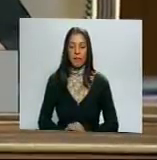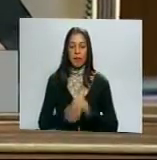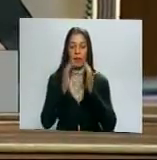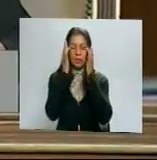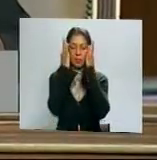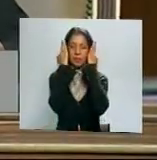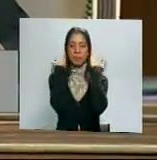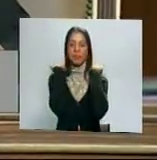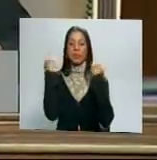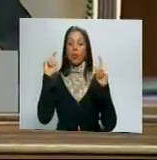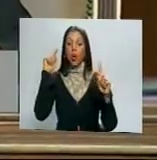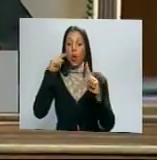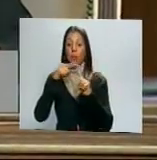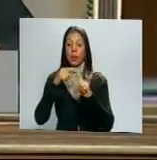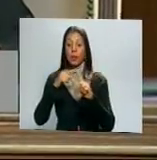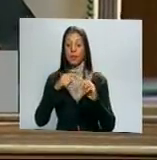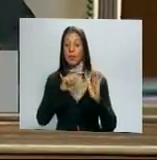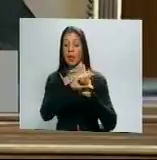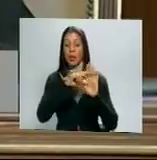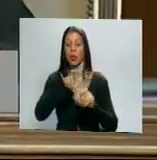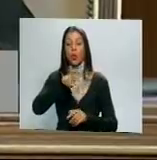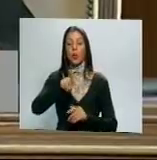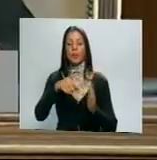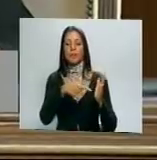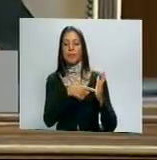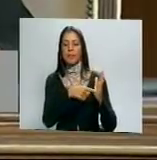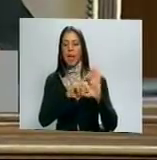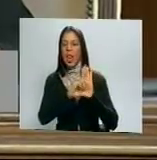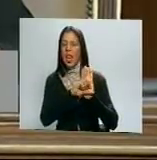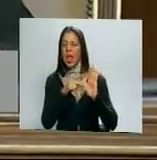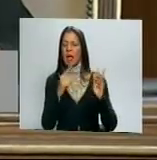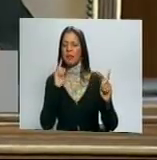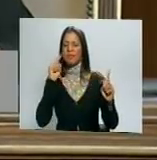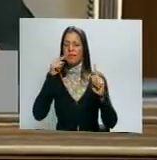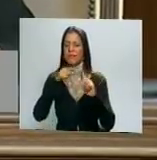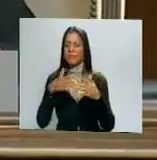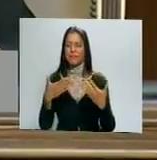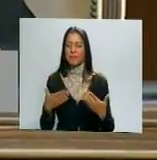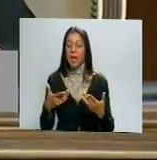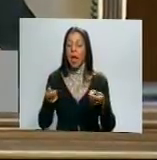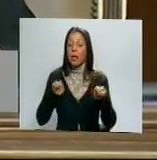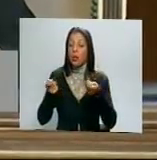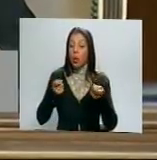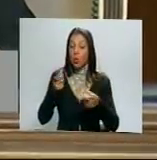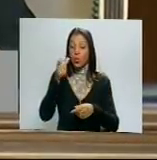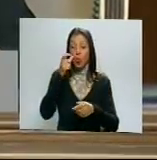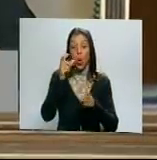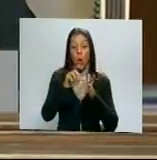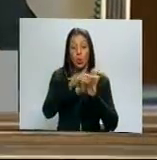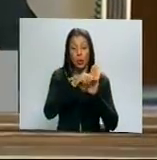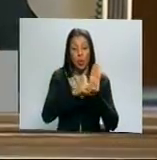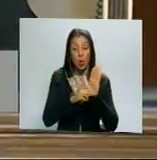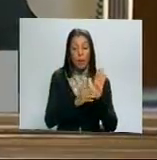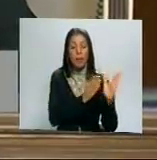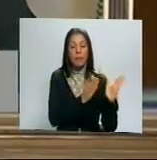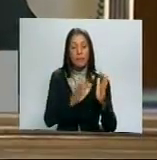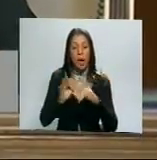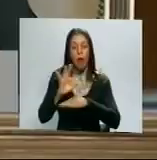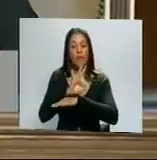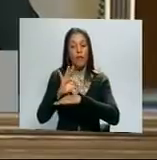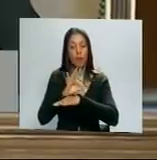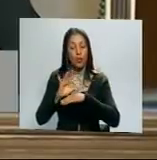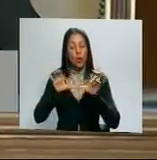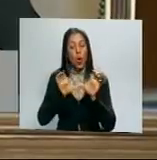Objeto. Artículo 1. Esta ley constitucional tiene por objeto regular la constitución, organización y funcionamiento del Comité